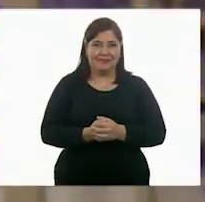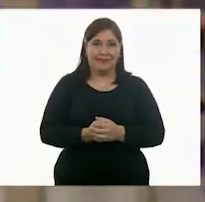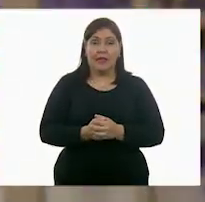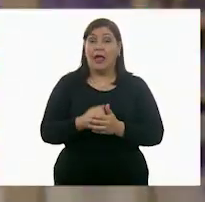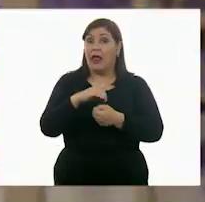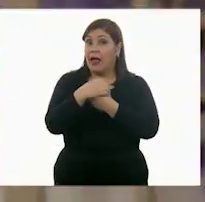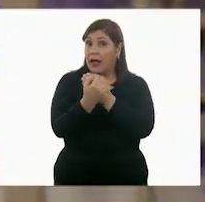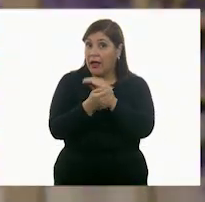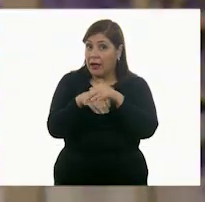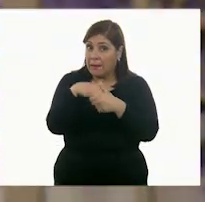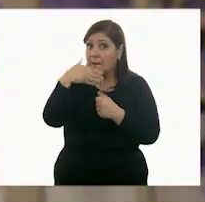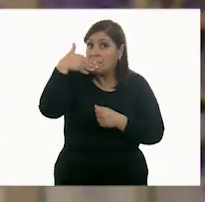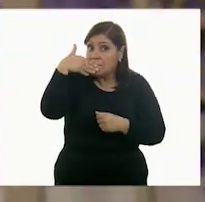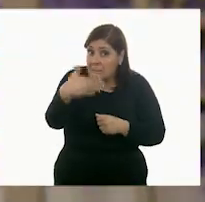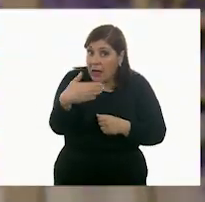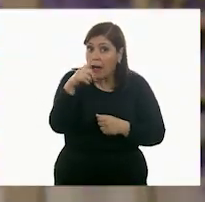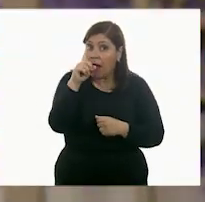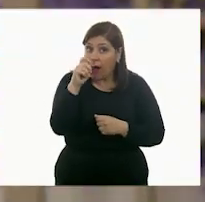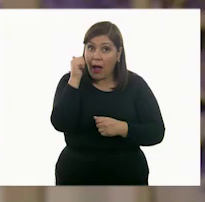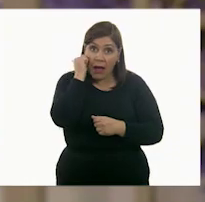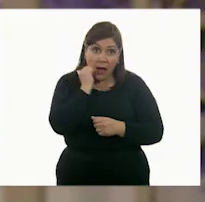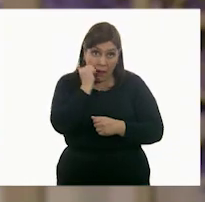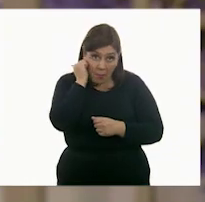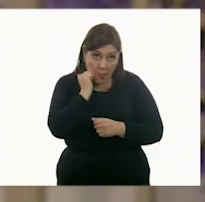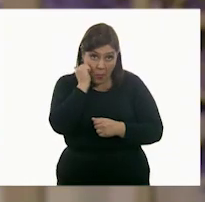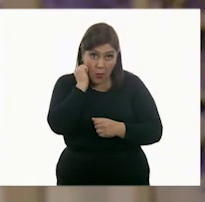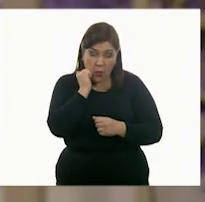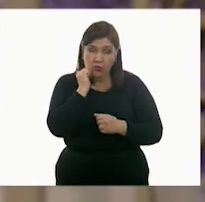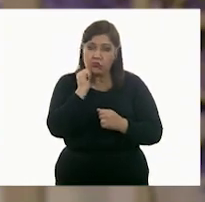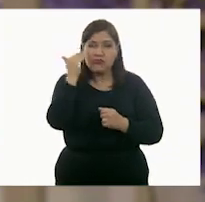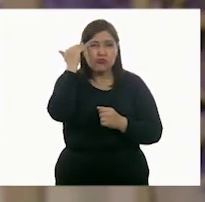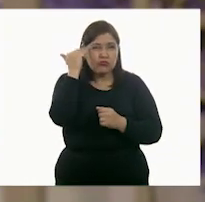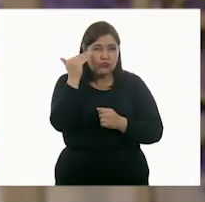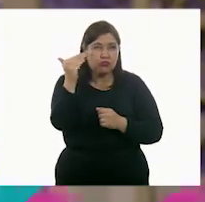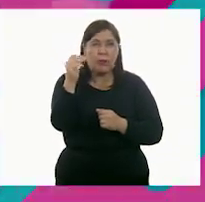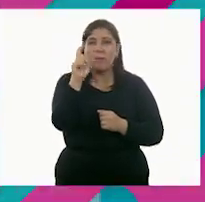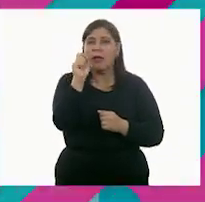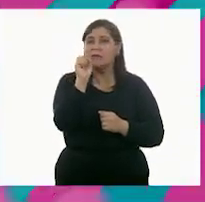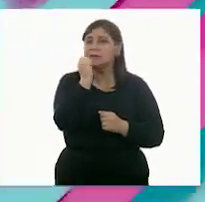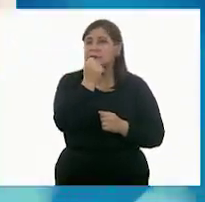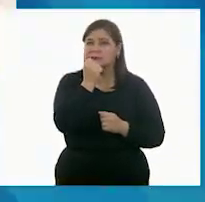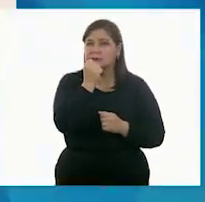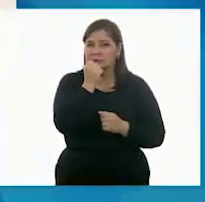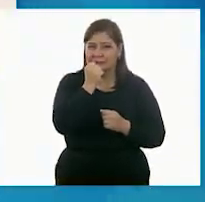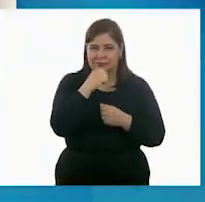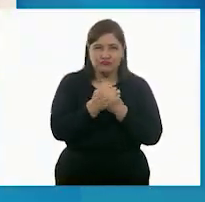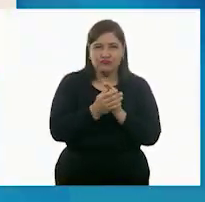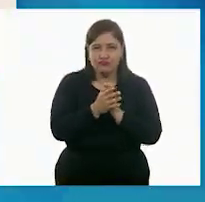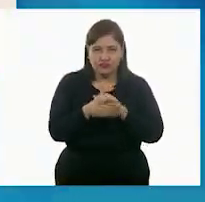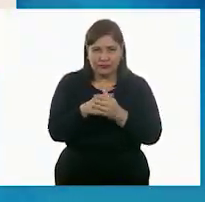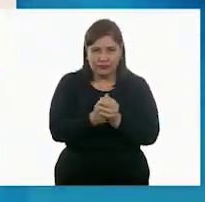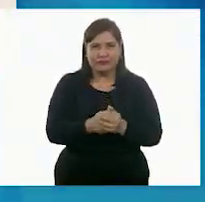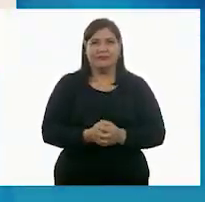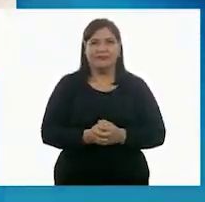Lava muy bien tus manos con agua y con jabón durante 20 segundos.